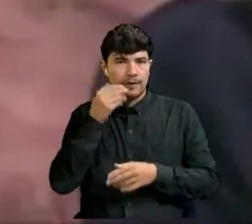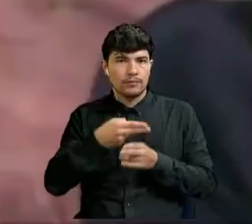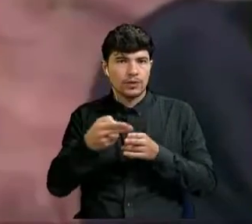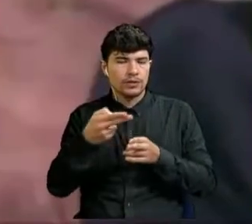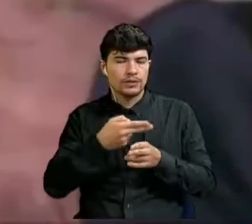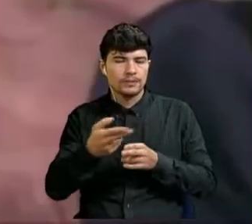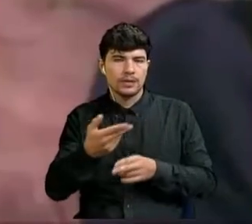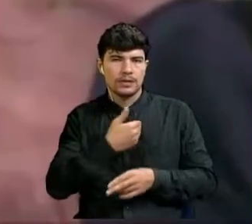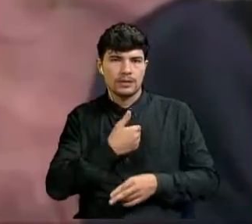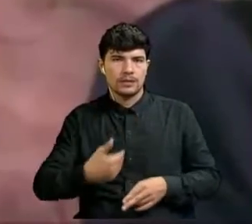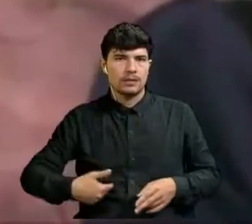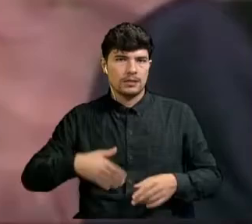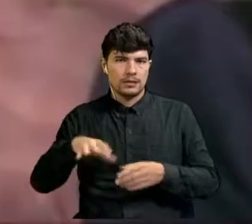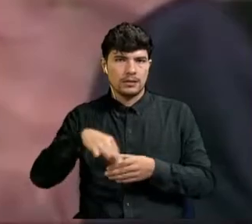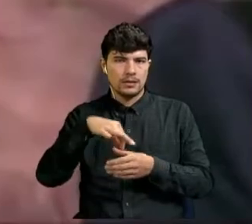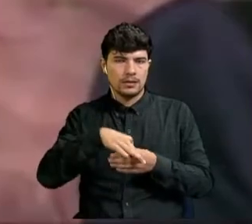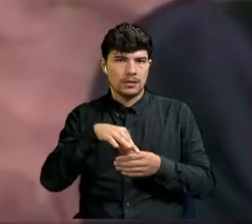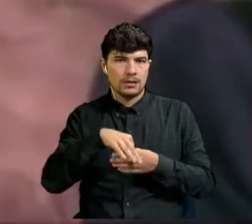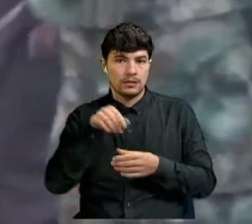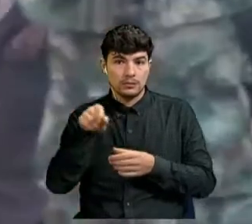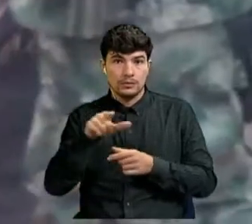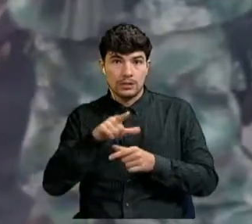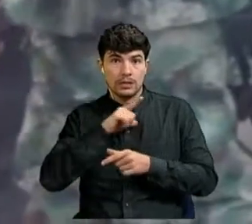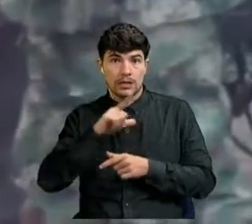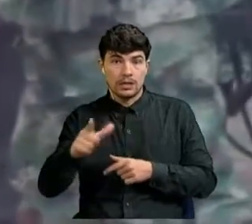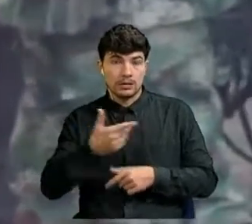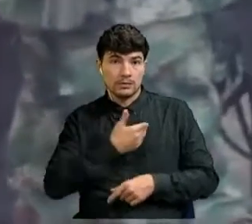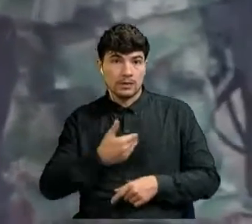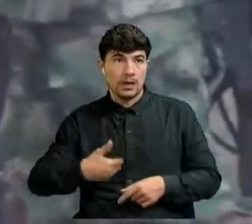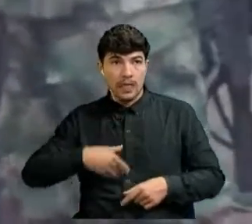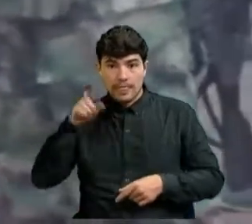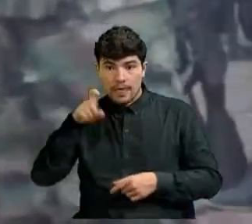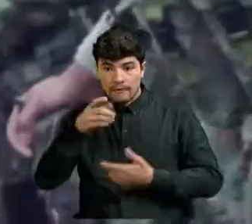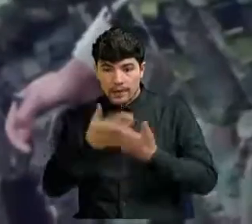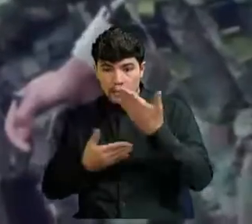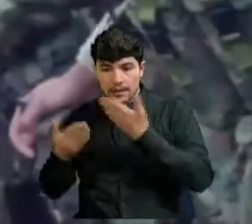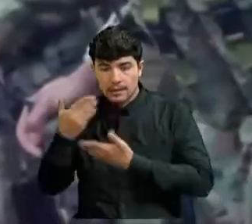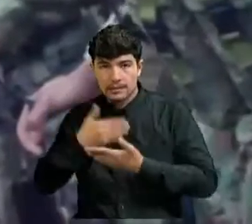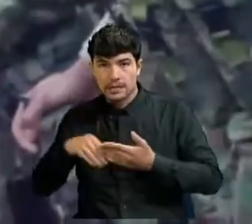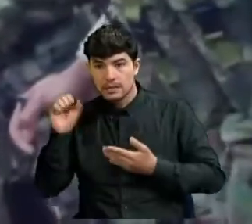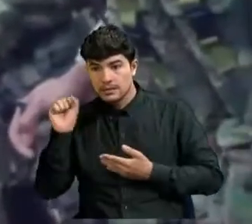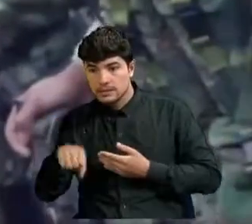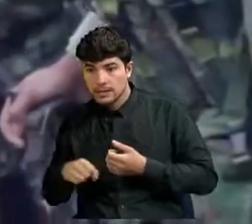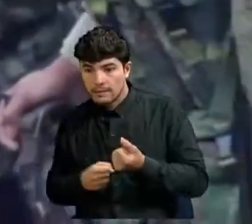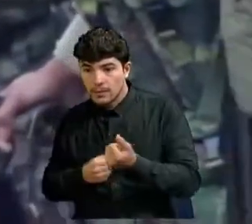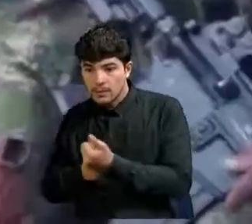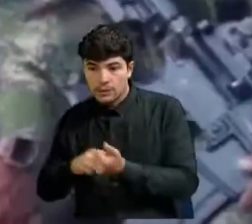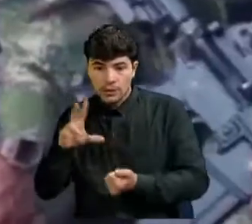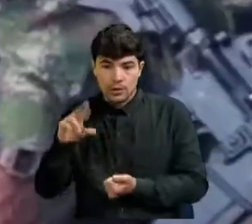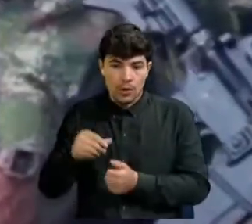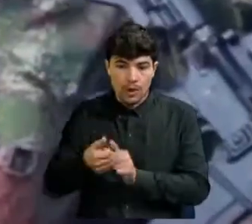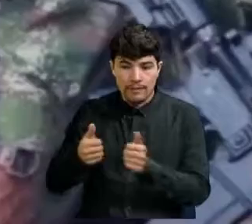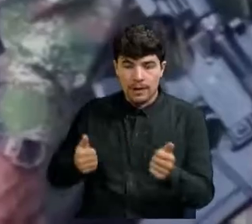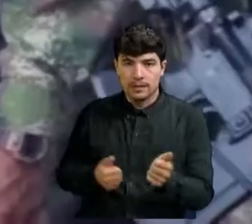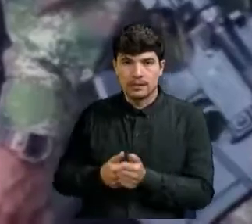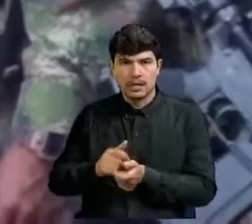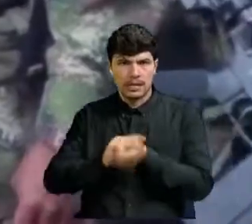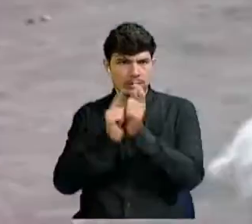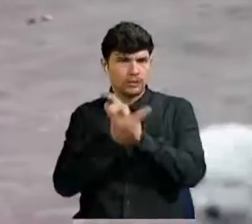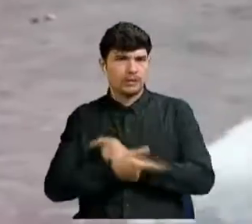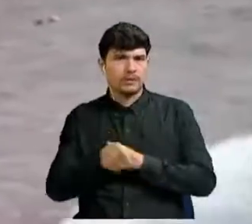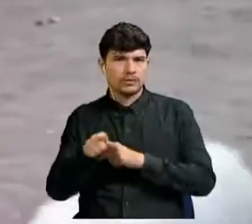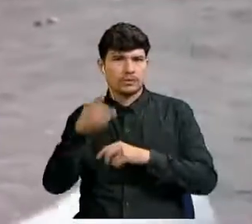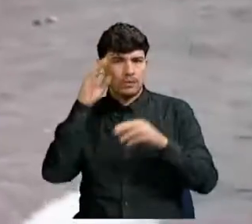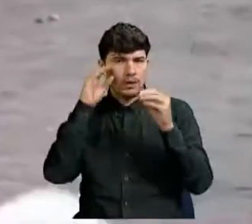elecciones 2018, los llamados padres de la patria deben analizar en el Congreso si se retrocede o se avanza. Si los cambios realizados en